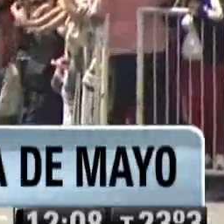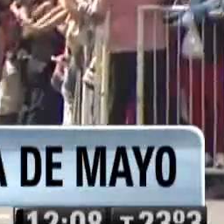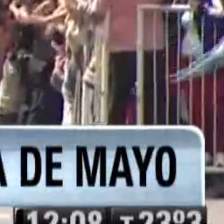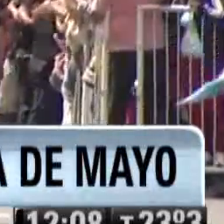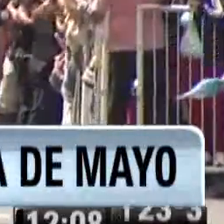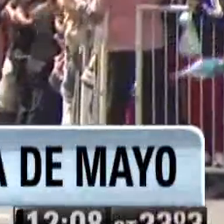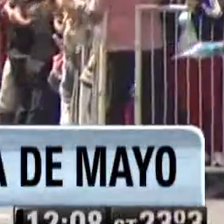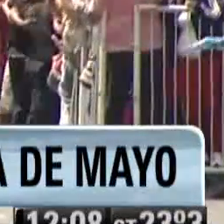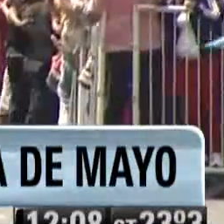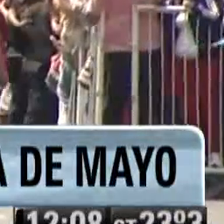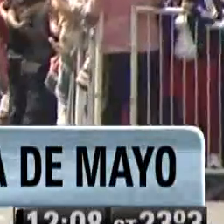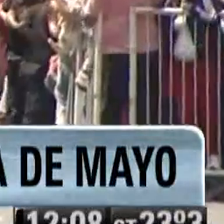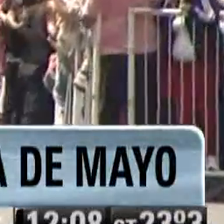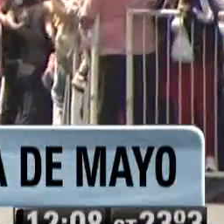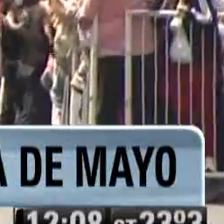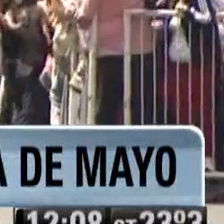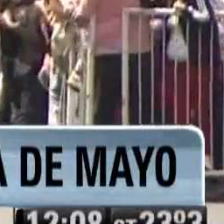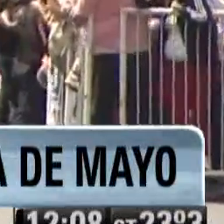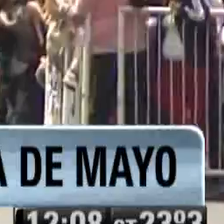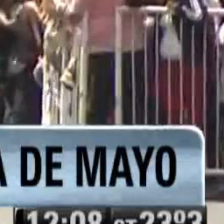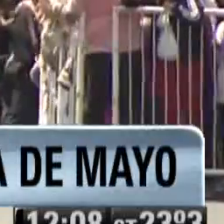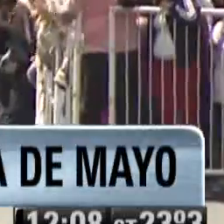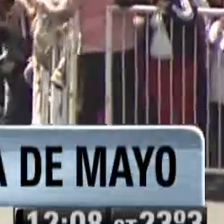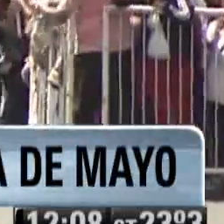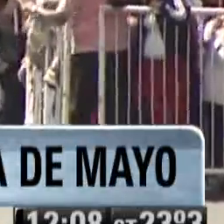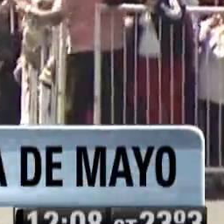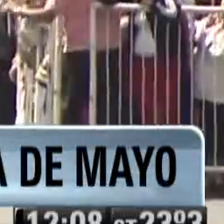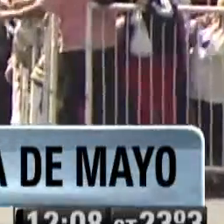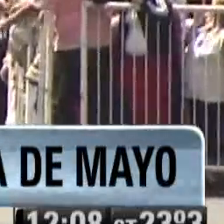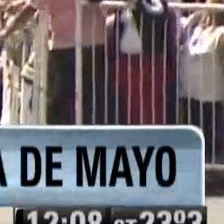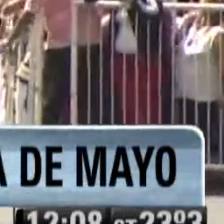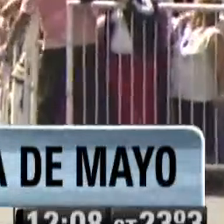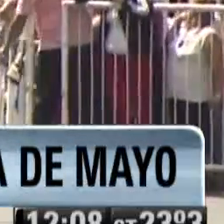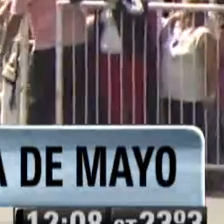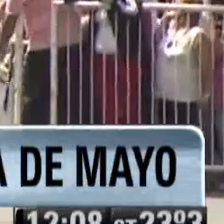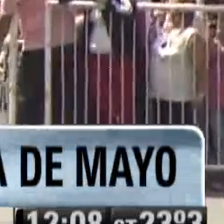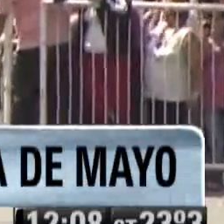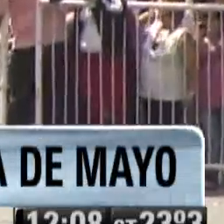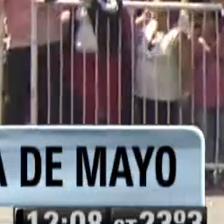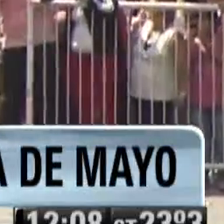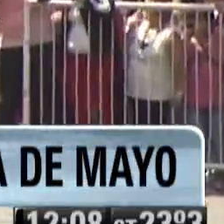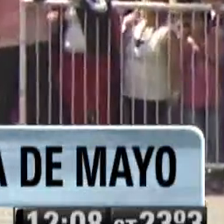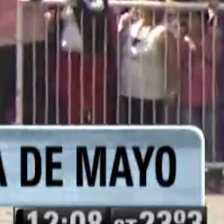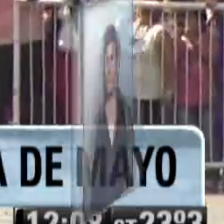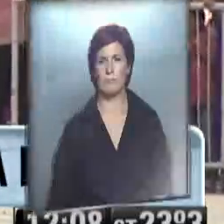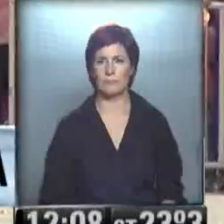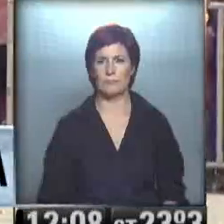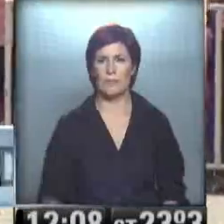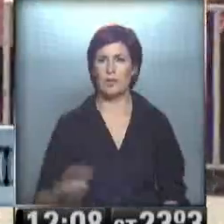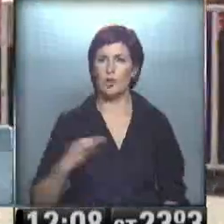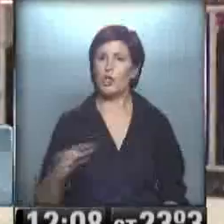se presenta una buena cantidad de gente esperando a la presidenta de la Nación. Este año en particular,